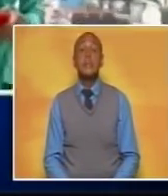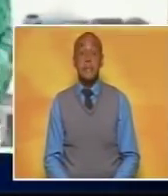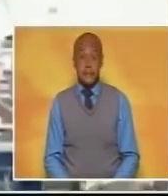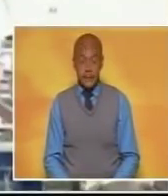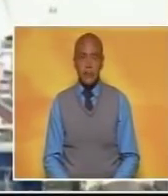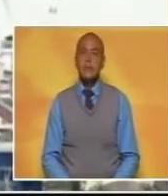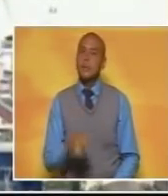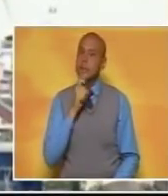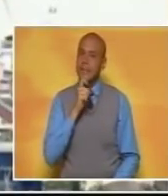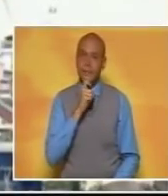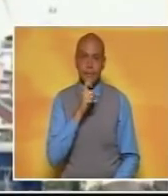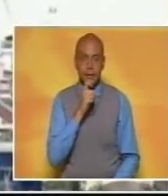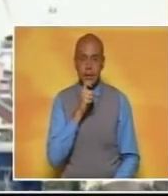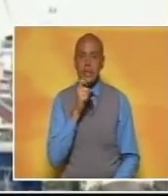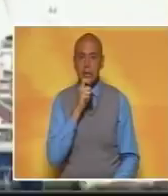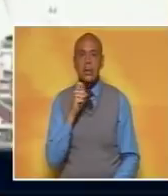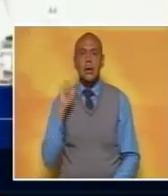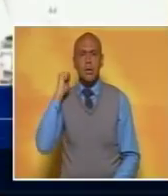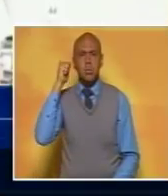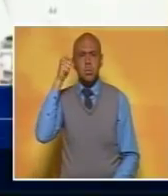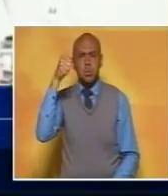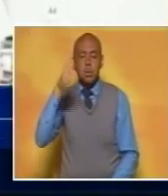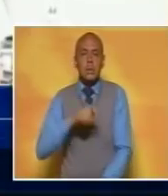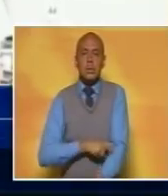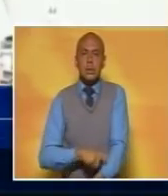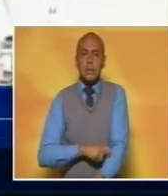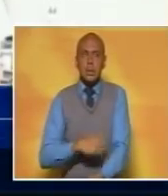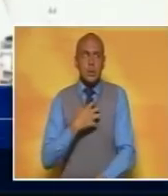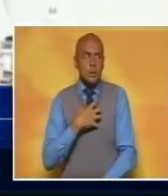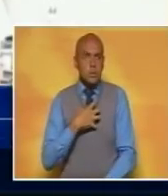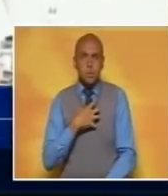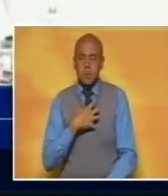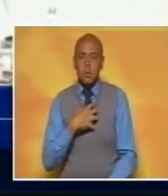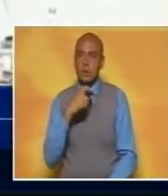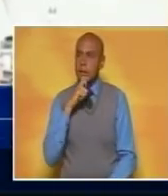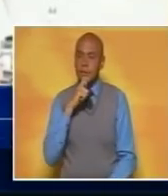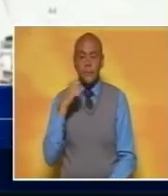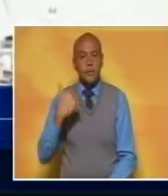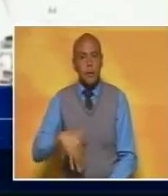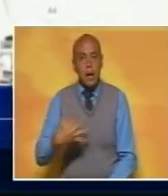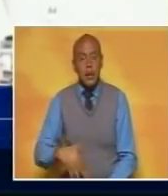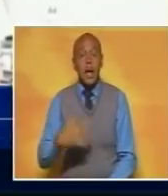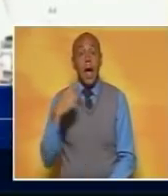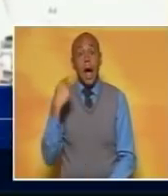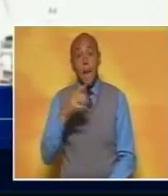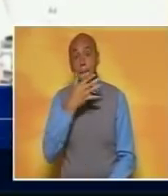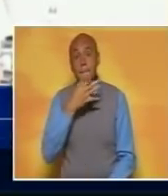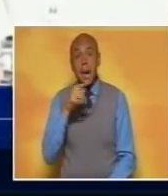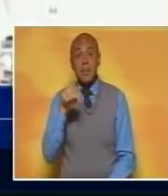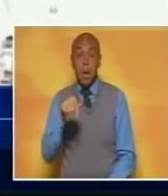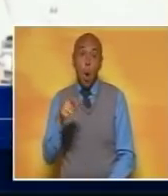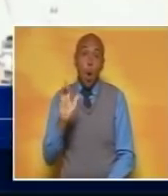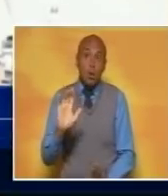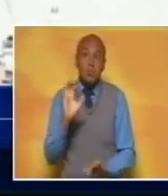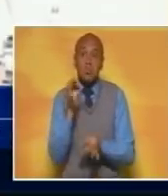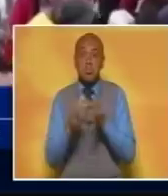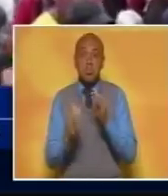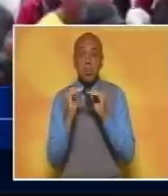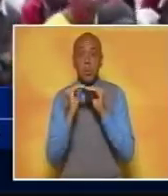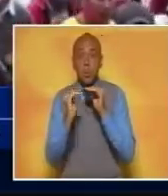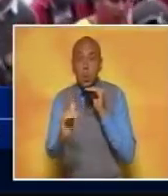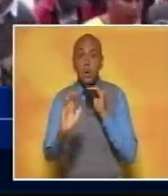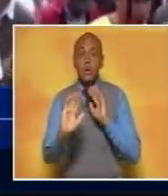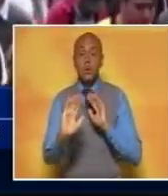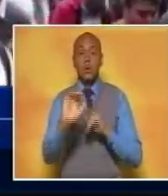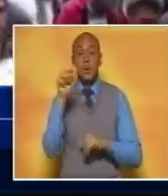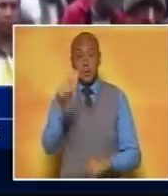tensión para Ecuador en los últimos días. Hoy, en el 8º día de manifestaciones, ya hay una aparente calma en las calles. Sin embargo, las